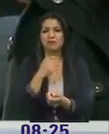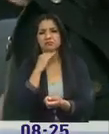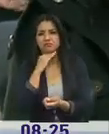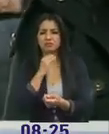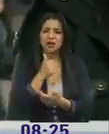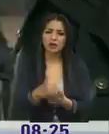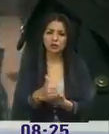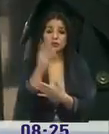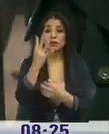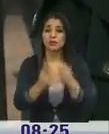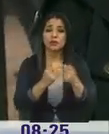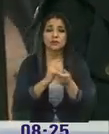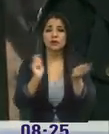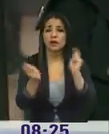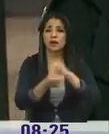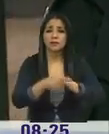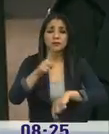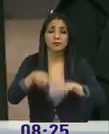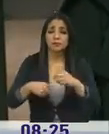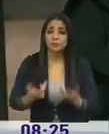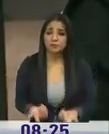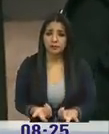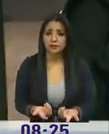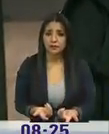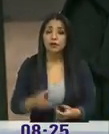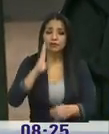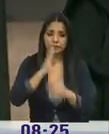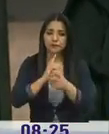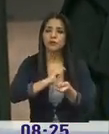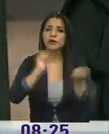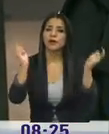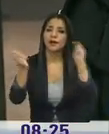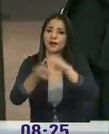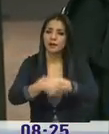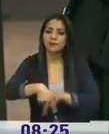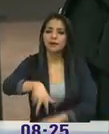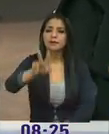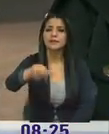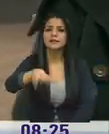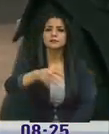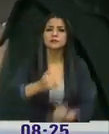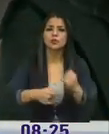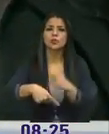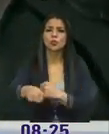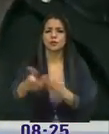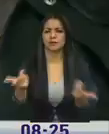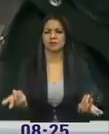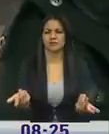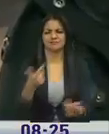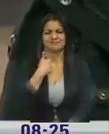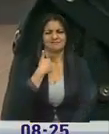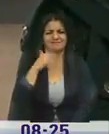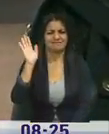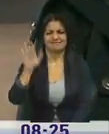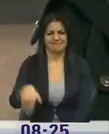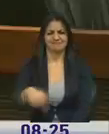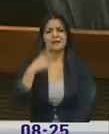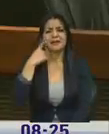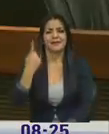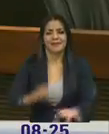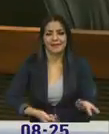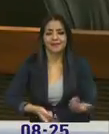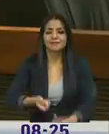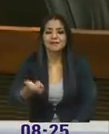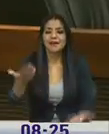durante 4 años y medio, y la intención era cambiarlos en estos 3 meses últimos. A mí me parecía un sinsentido.